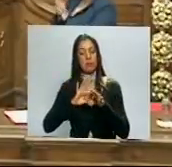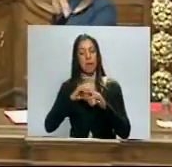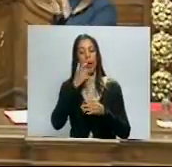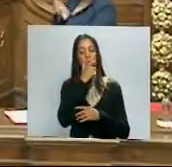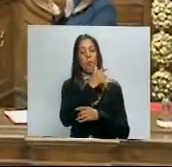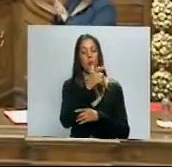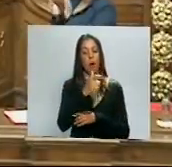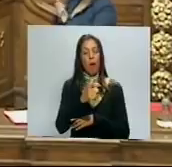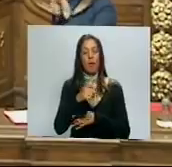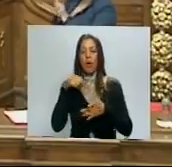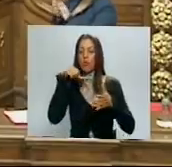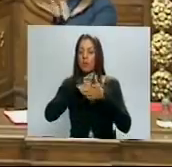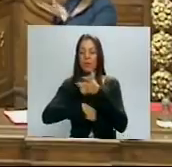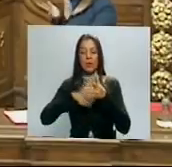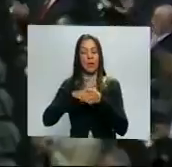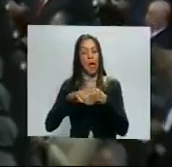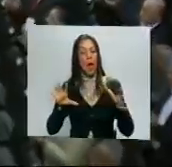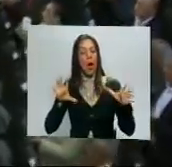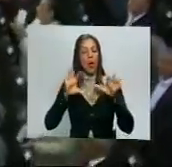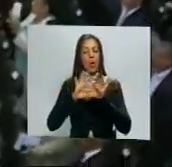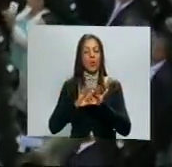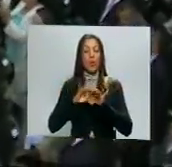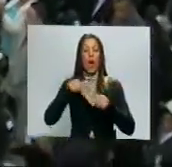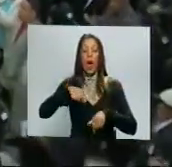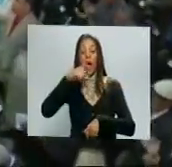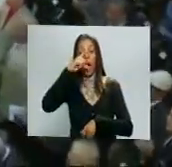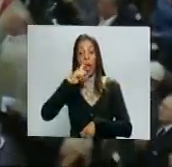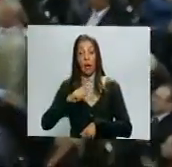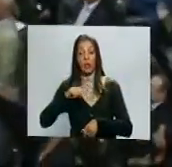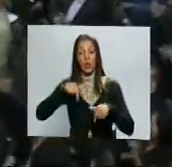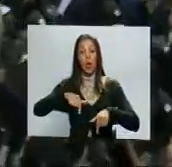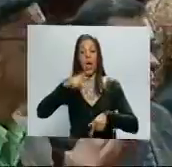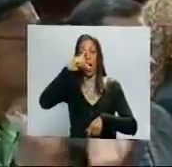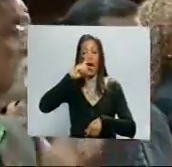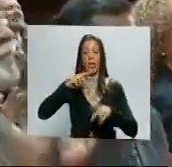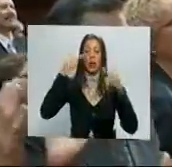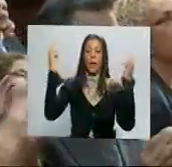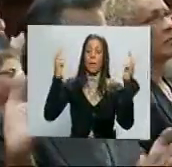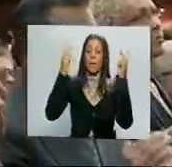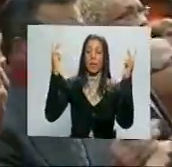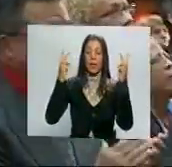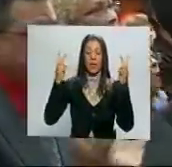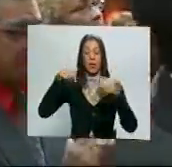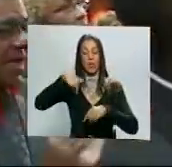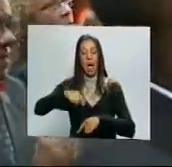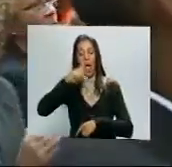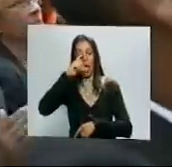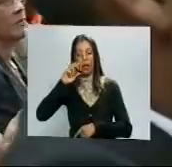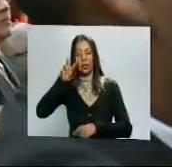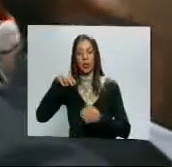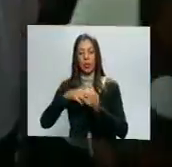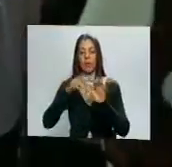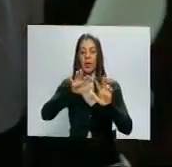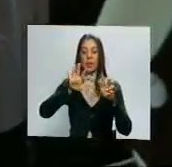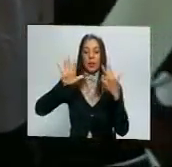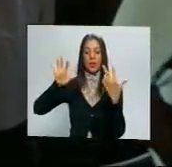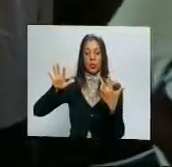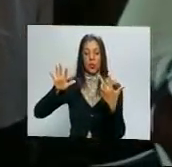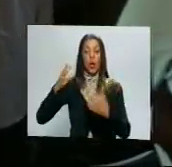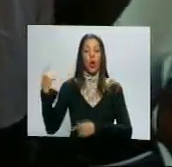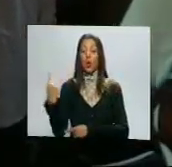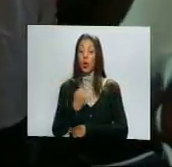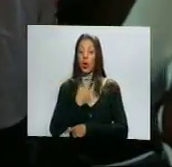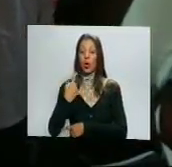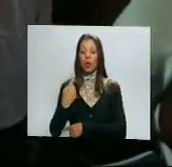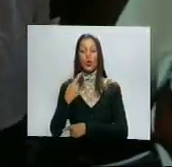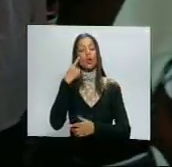sus luchas, nuestro compromiso que este año es el año de la victoria, que este año 2018 nosotros vamos